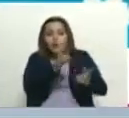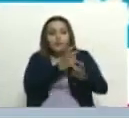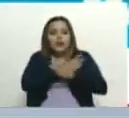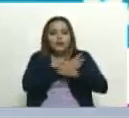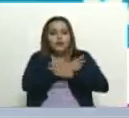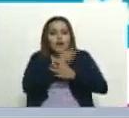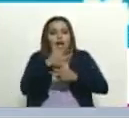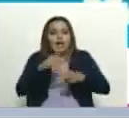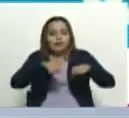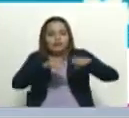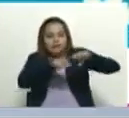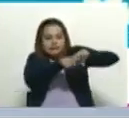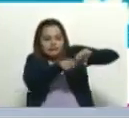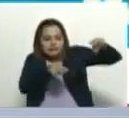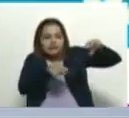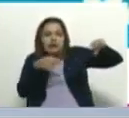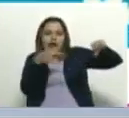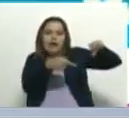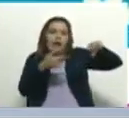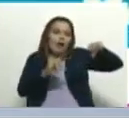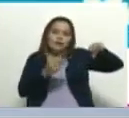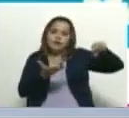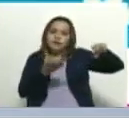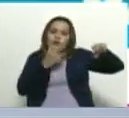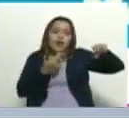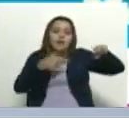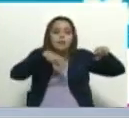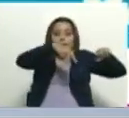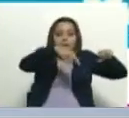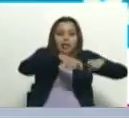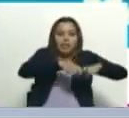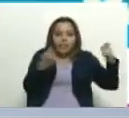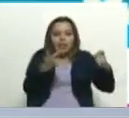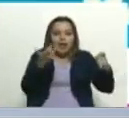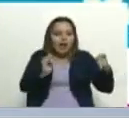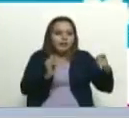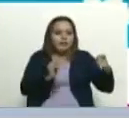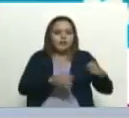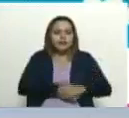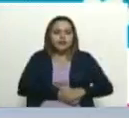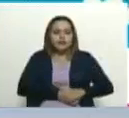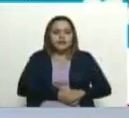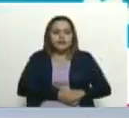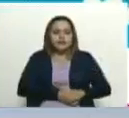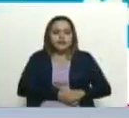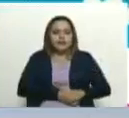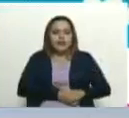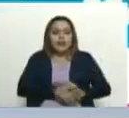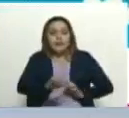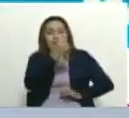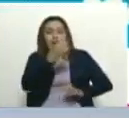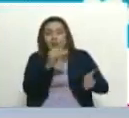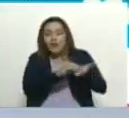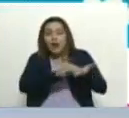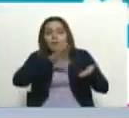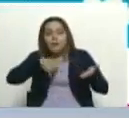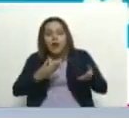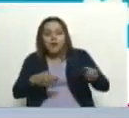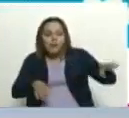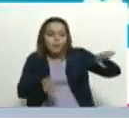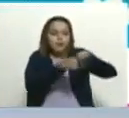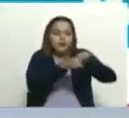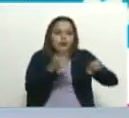queda separado parte de la piernita con el pie. Y es primera vez que logra solucionarse,